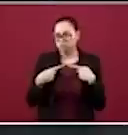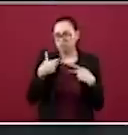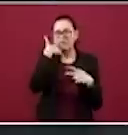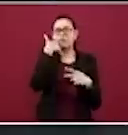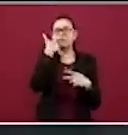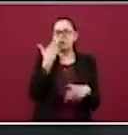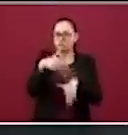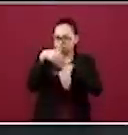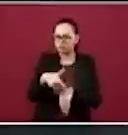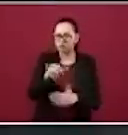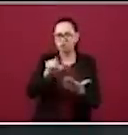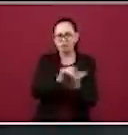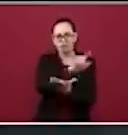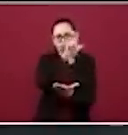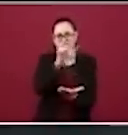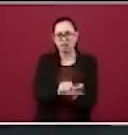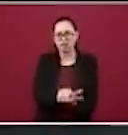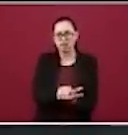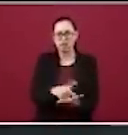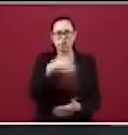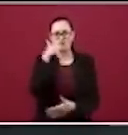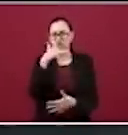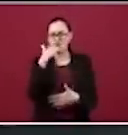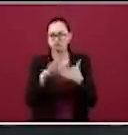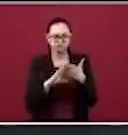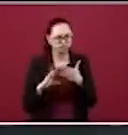legalidad y que no haya corrupción.